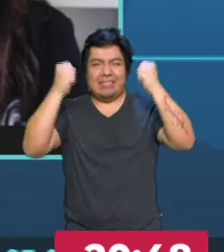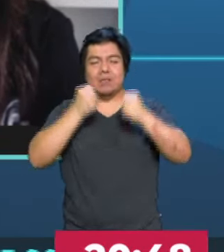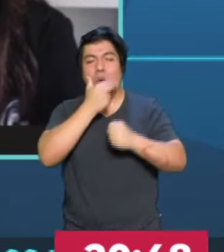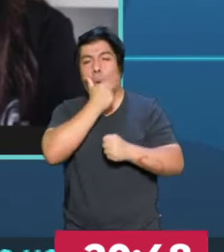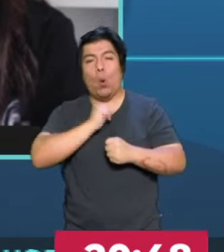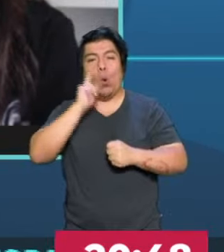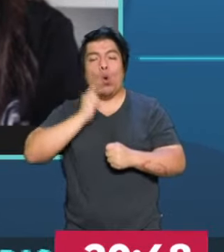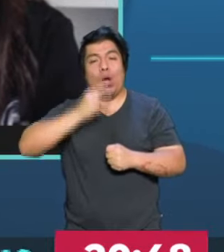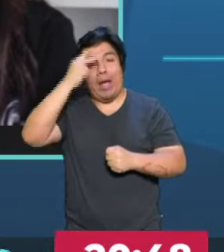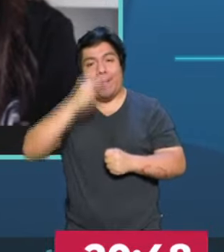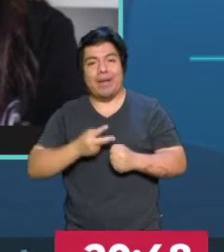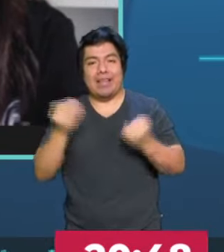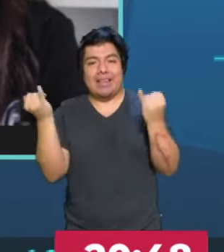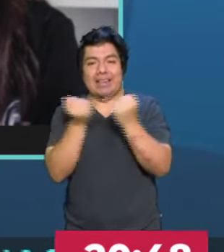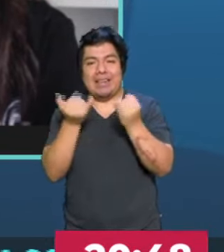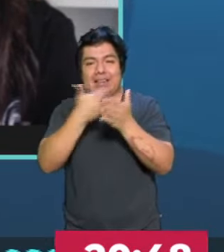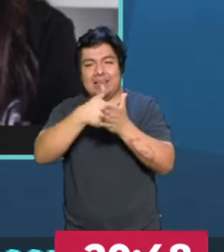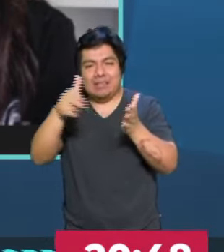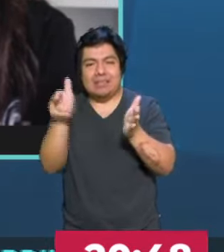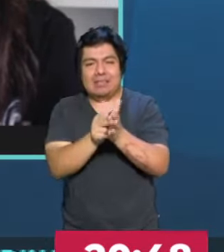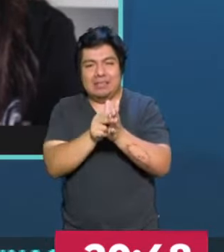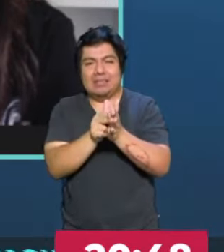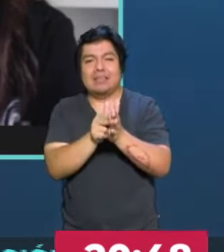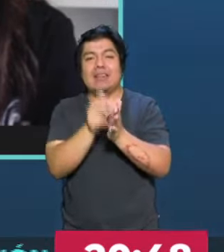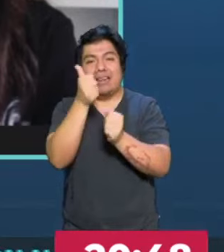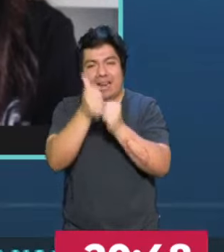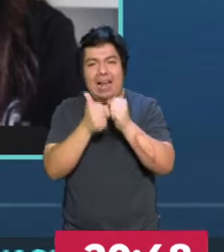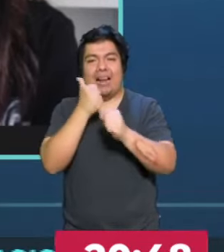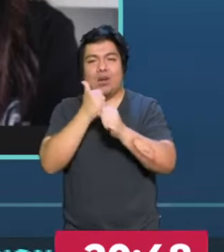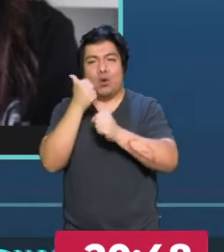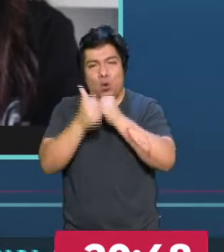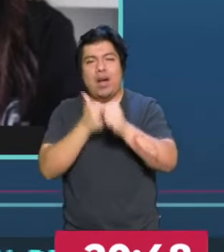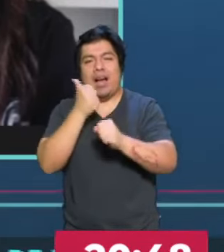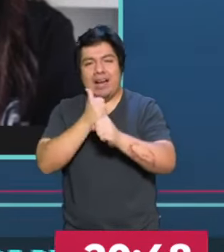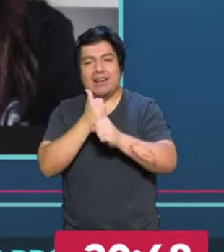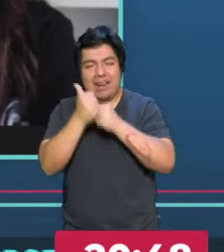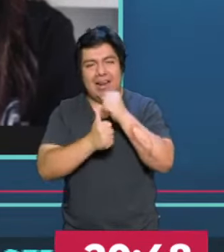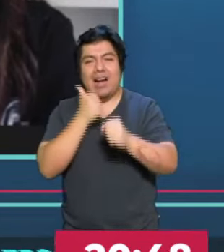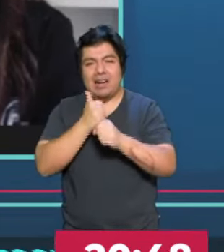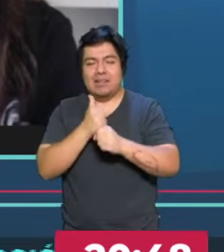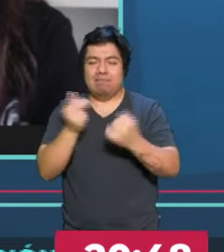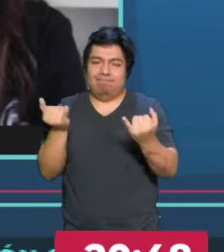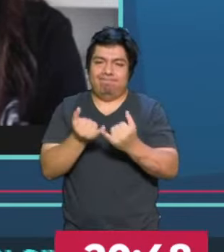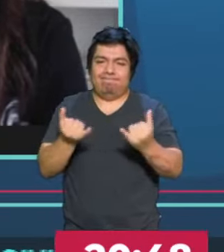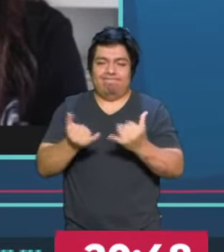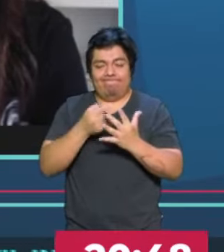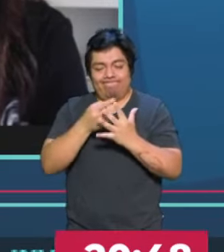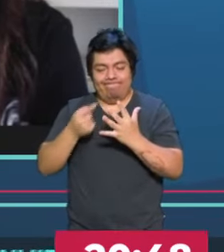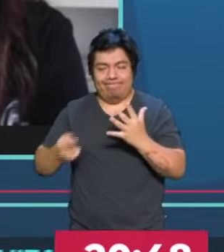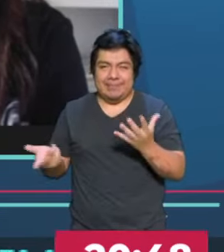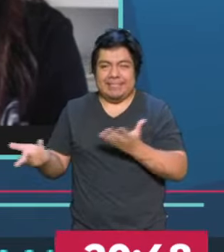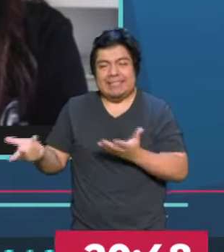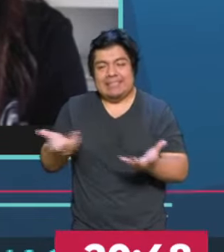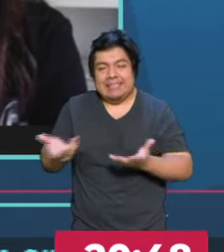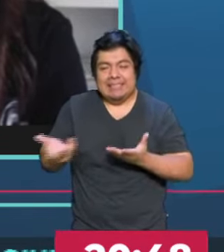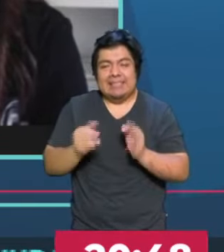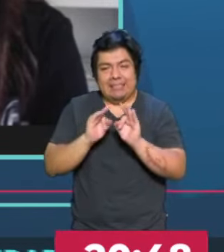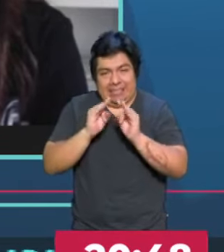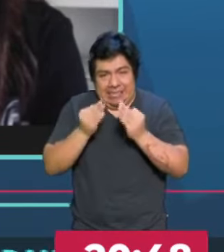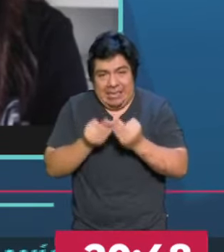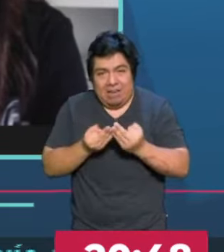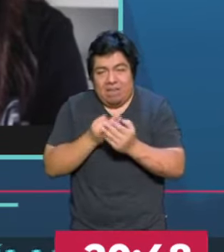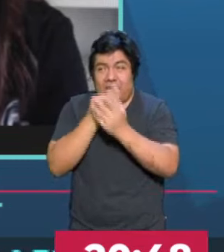los mexicanos, así como los héroes anónimos, que incluyó cada año en cada grito. Entonces han sido pues otras formas de vivir